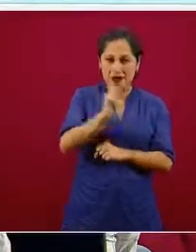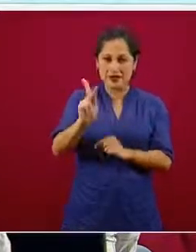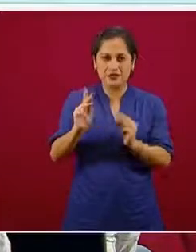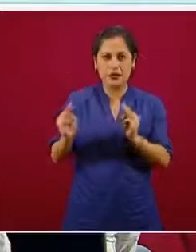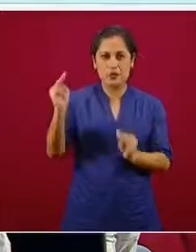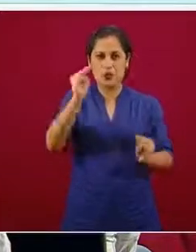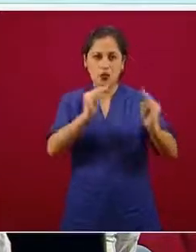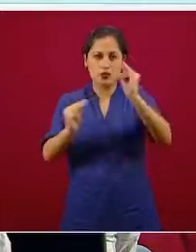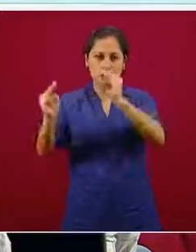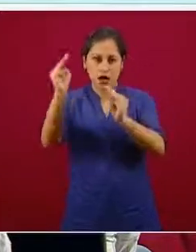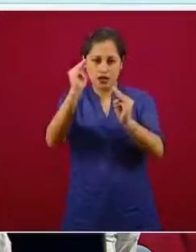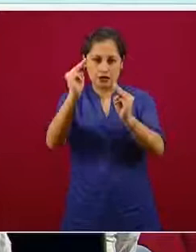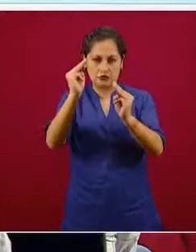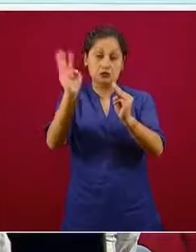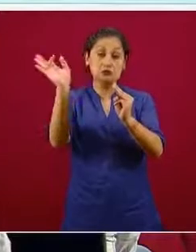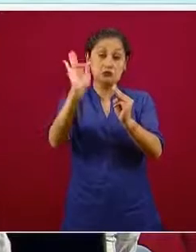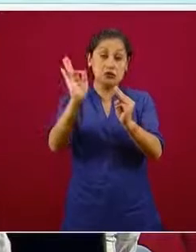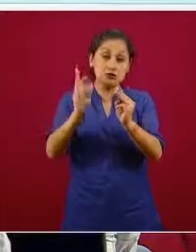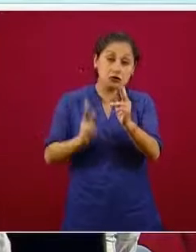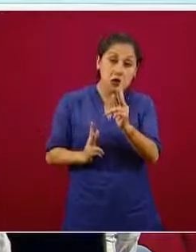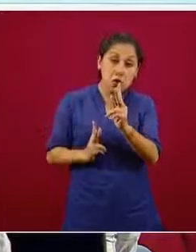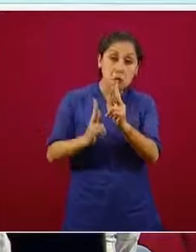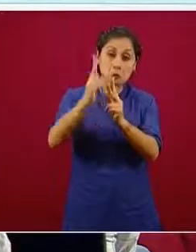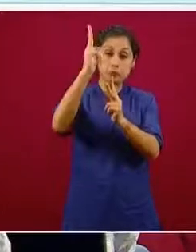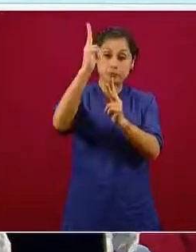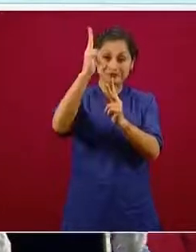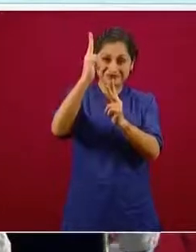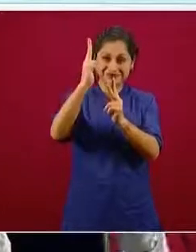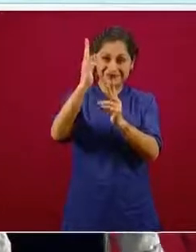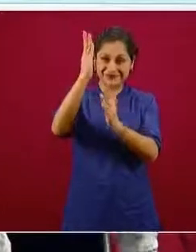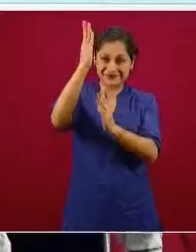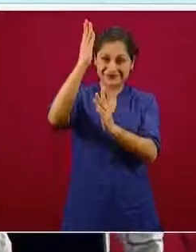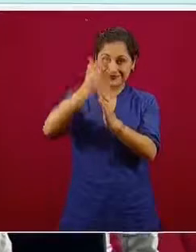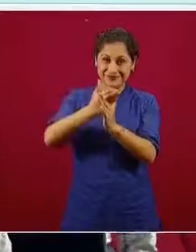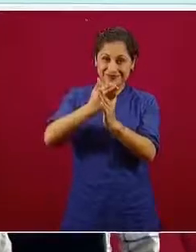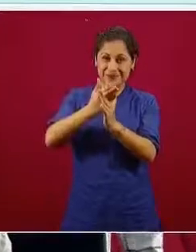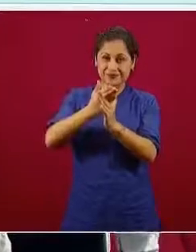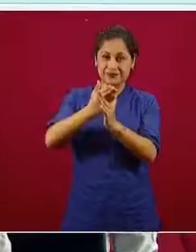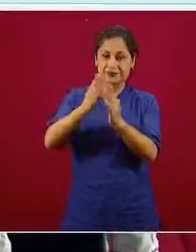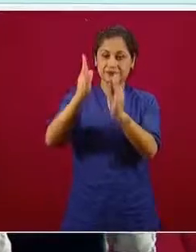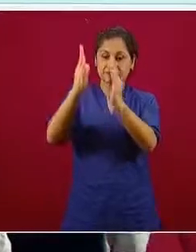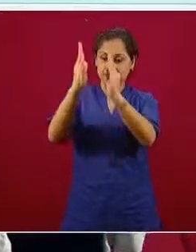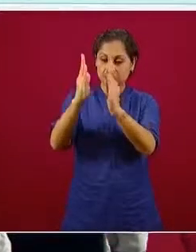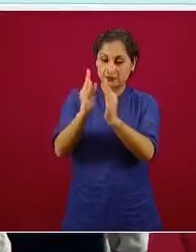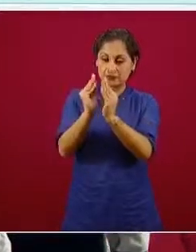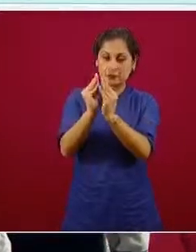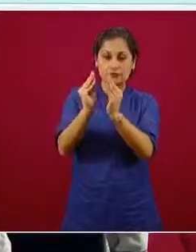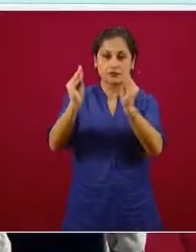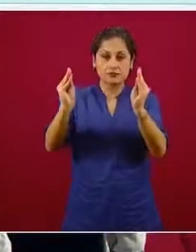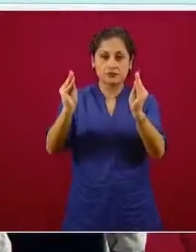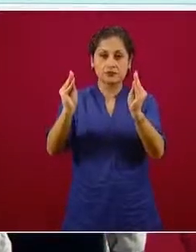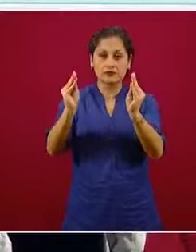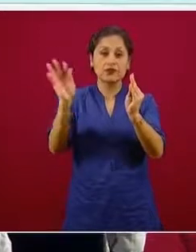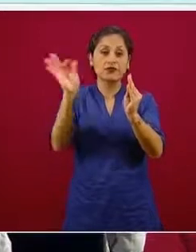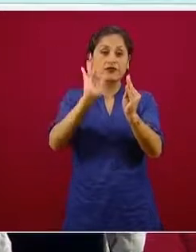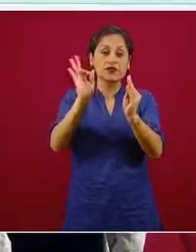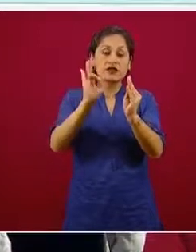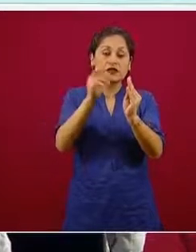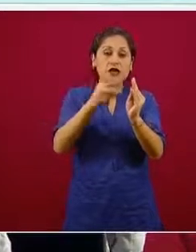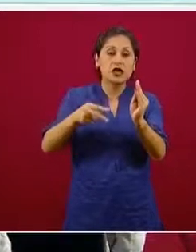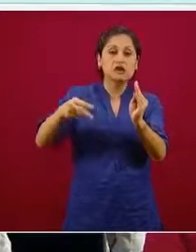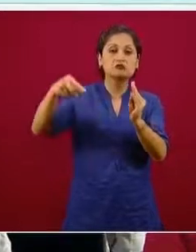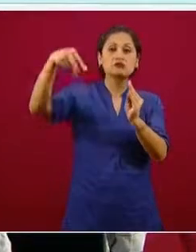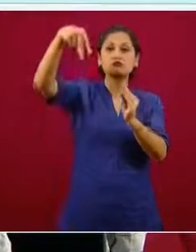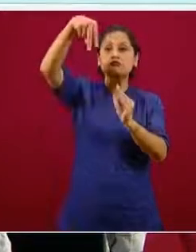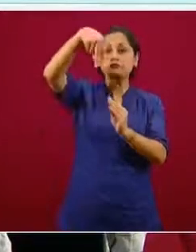rebanada, encontraríamos esas curvas. Si nos posicionamos en la curva de hasta arriba,